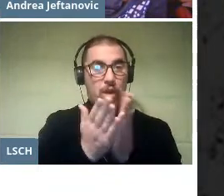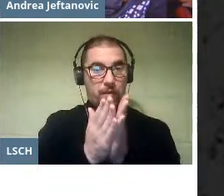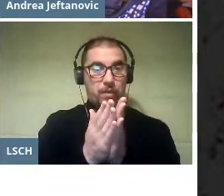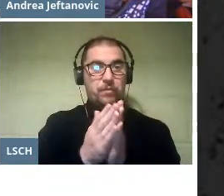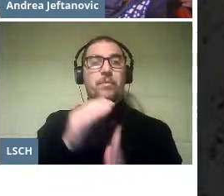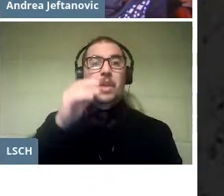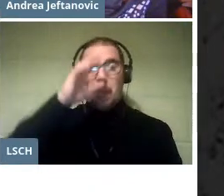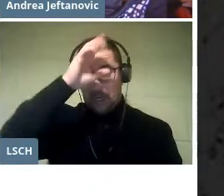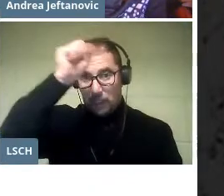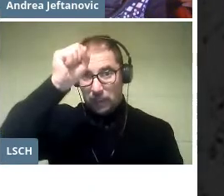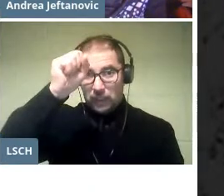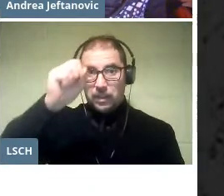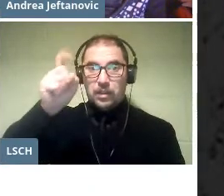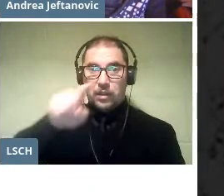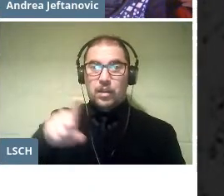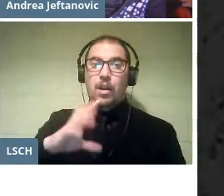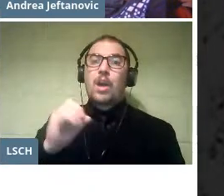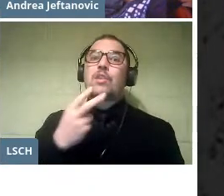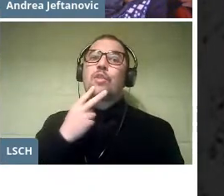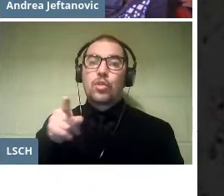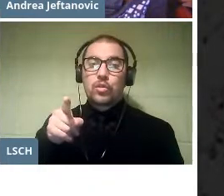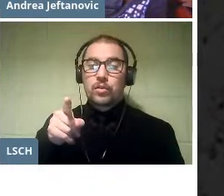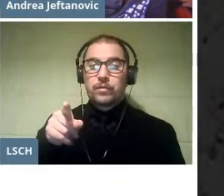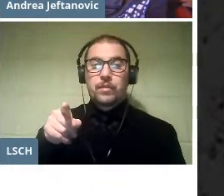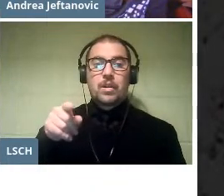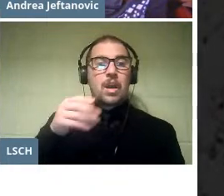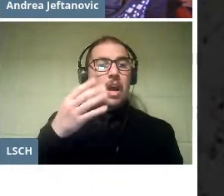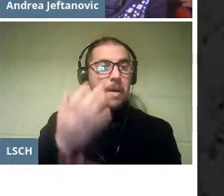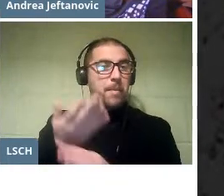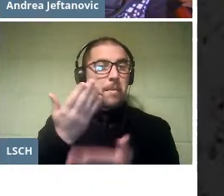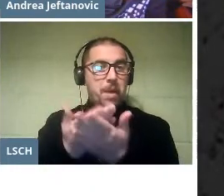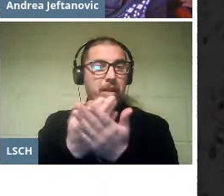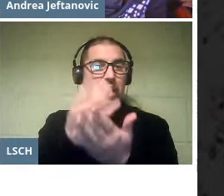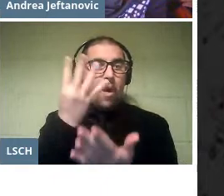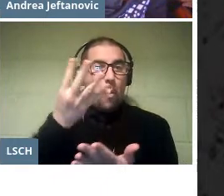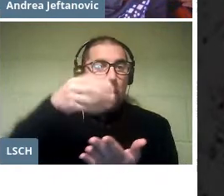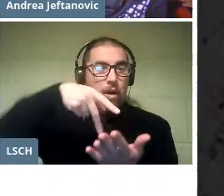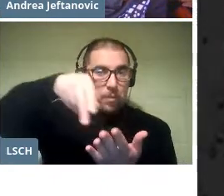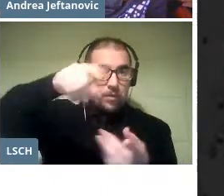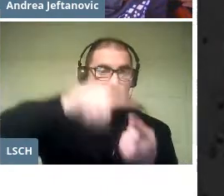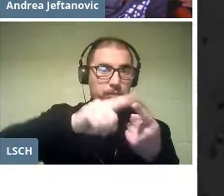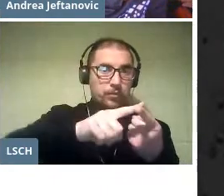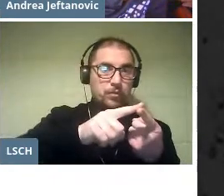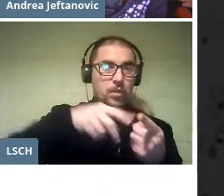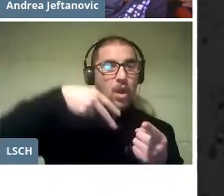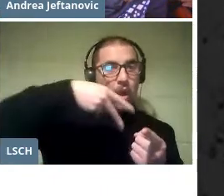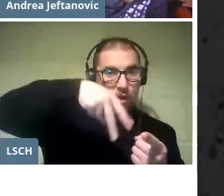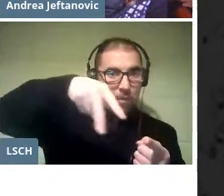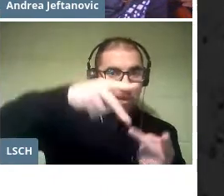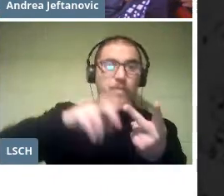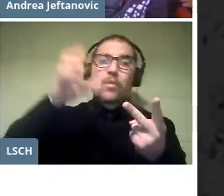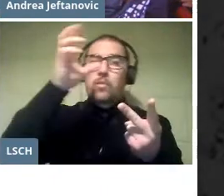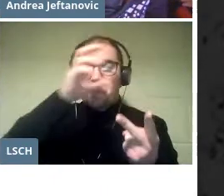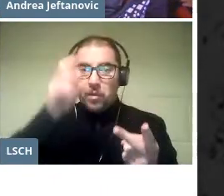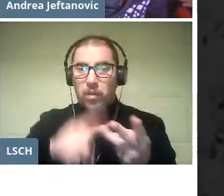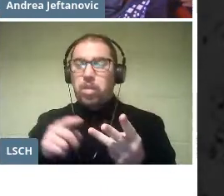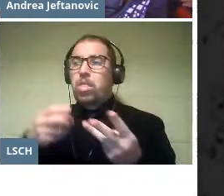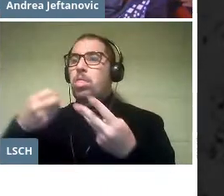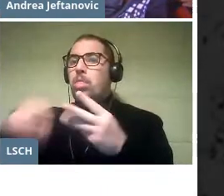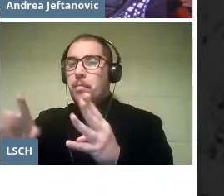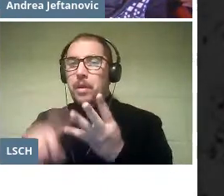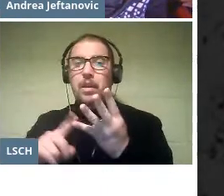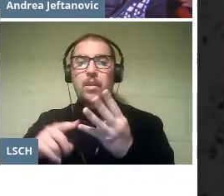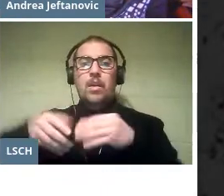Edgar Scott, quien propone cuatro tipos de caminantes: los flaneurs, los paseantes, los vagabundos y los